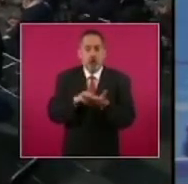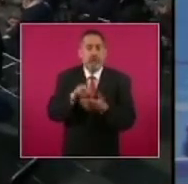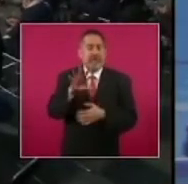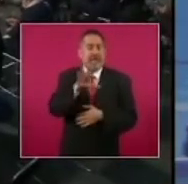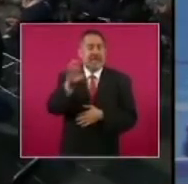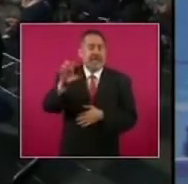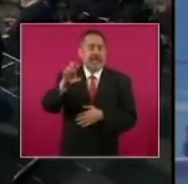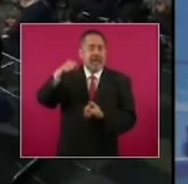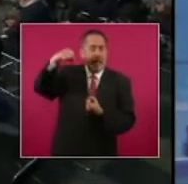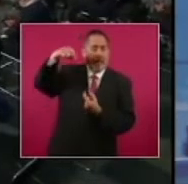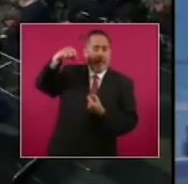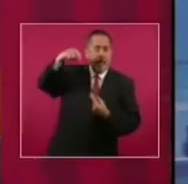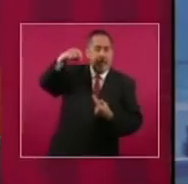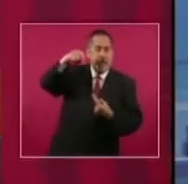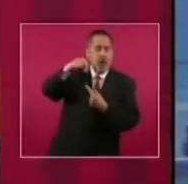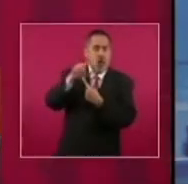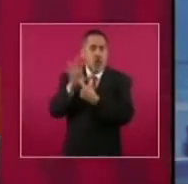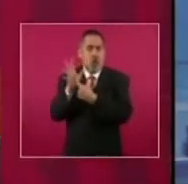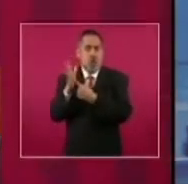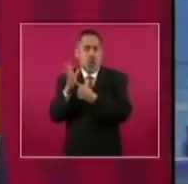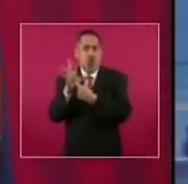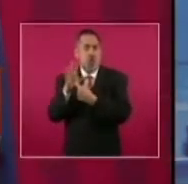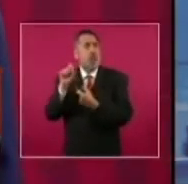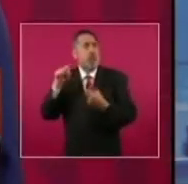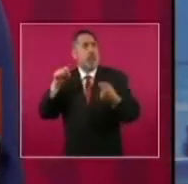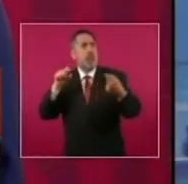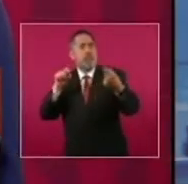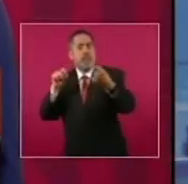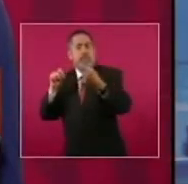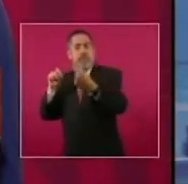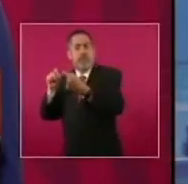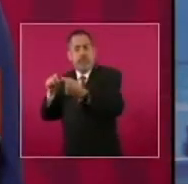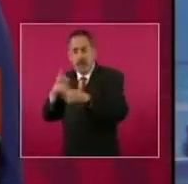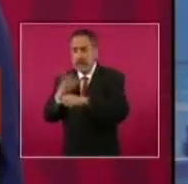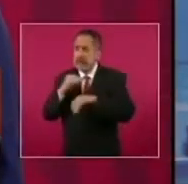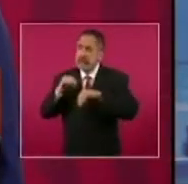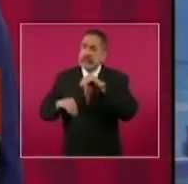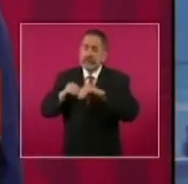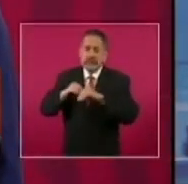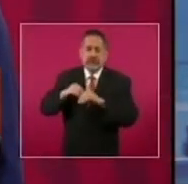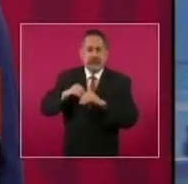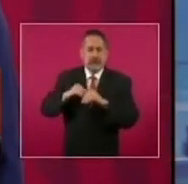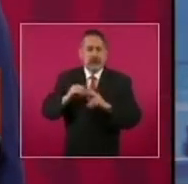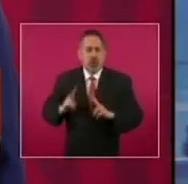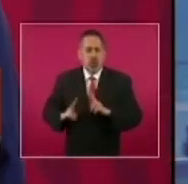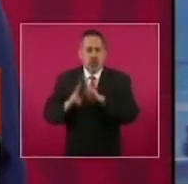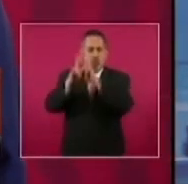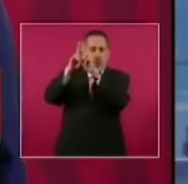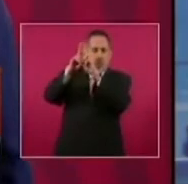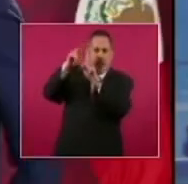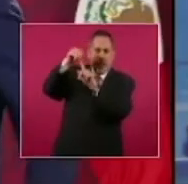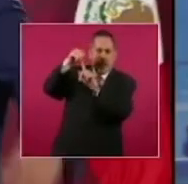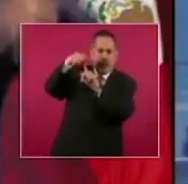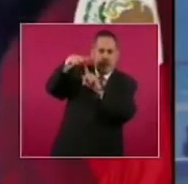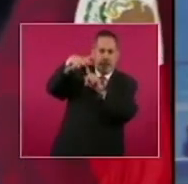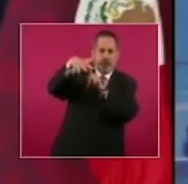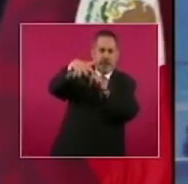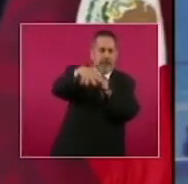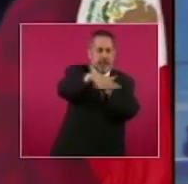a la empresa al tan redes la Comisión Federal de Electricidad instalará